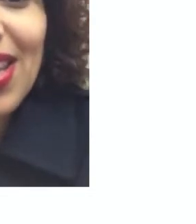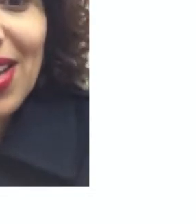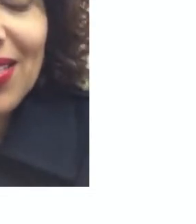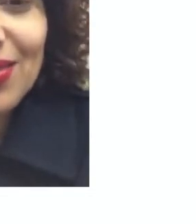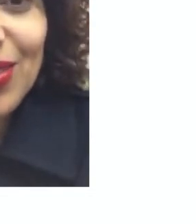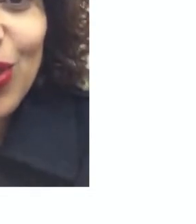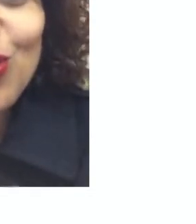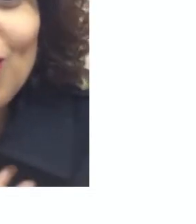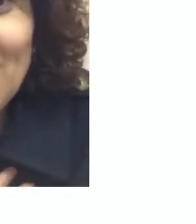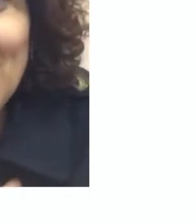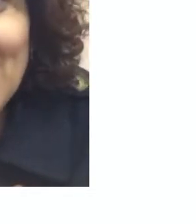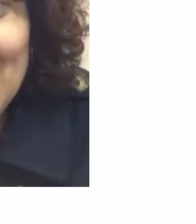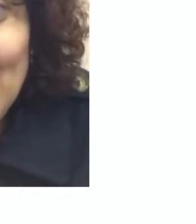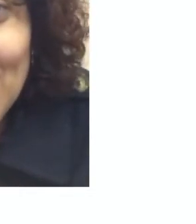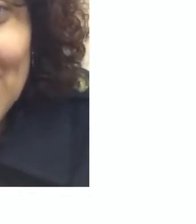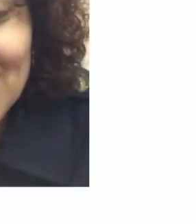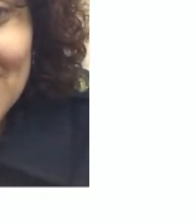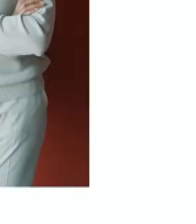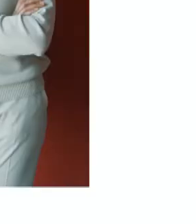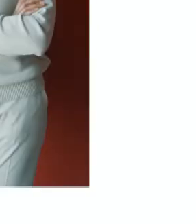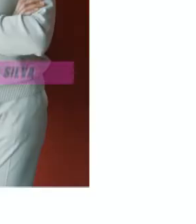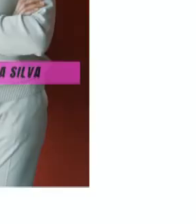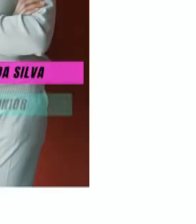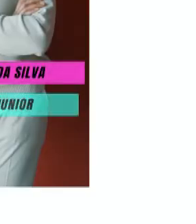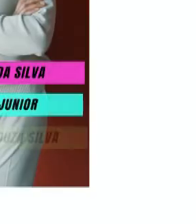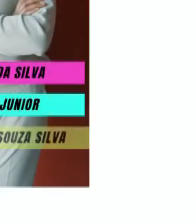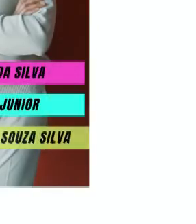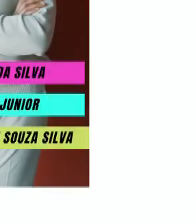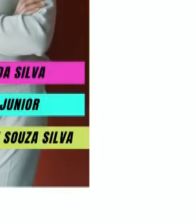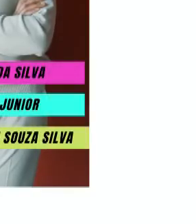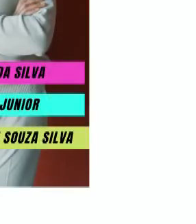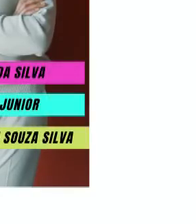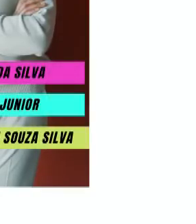rotundamente negra, rotundamente hermosa.